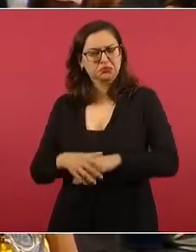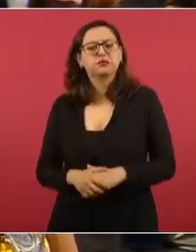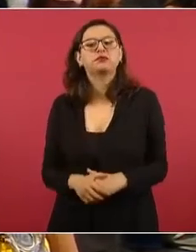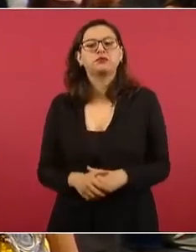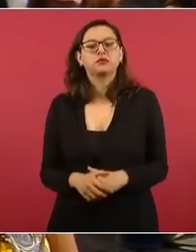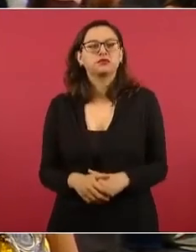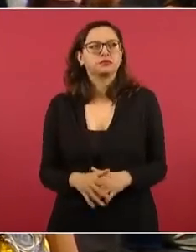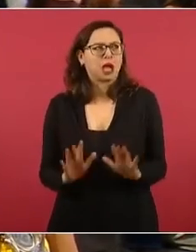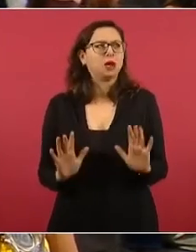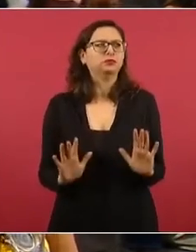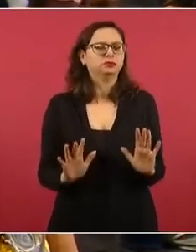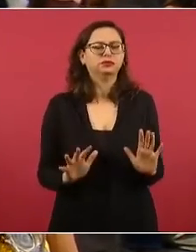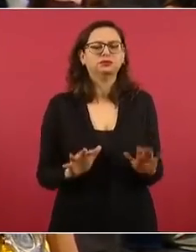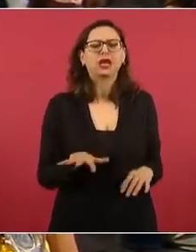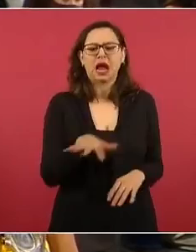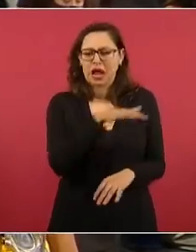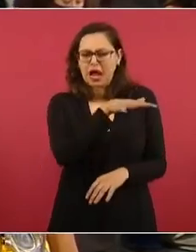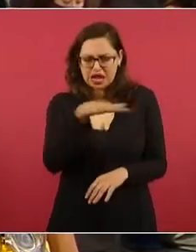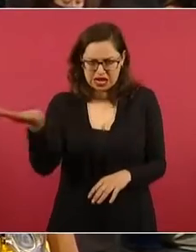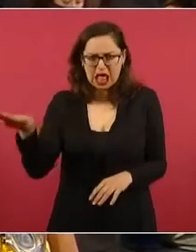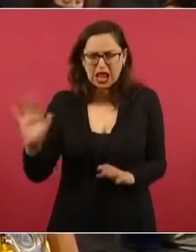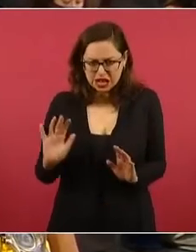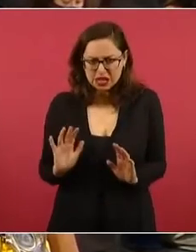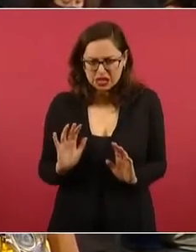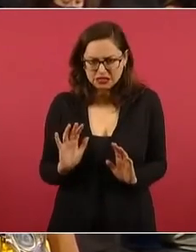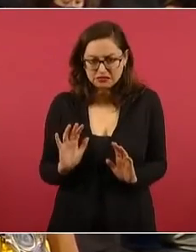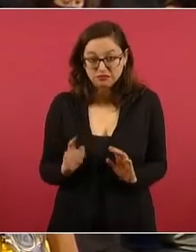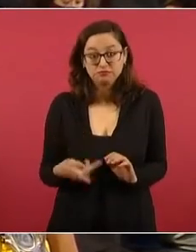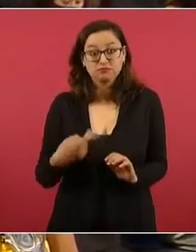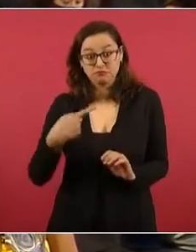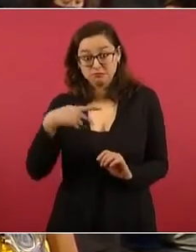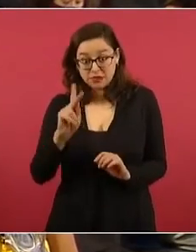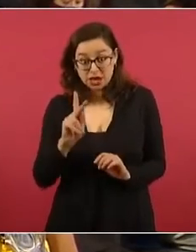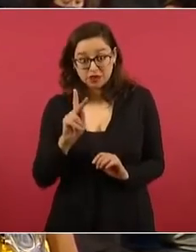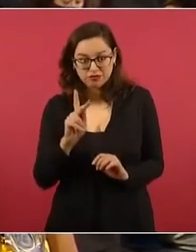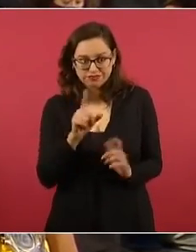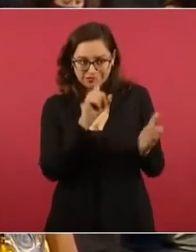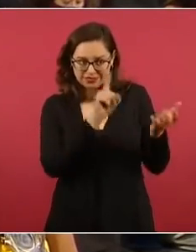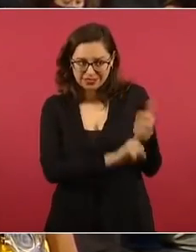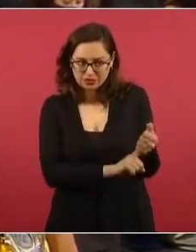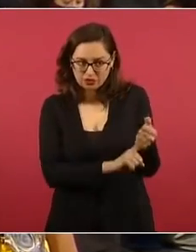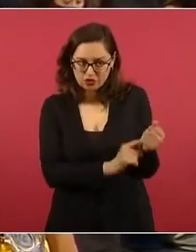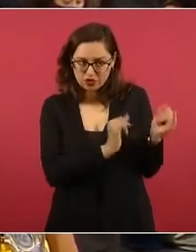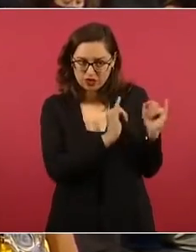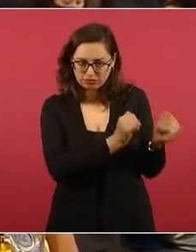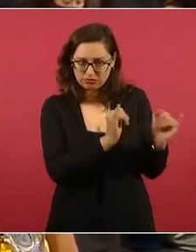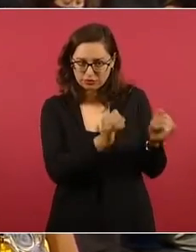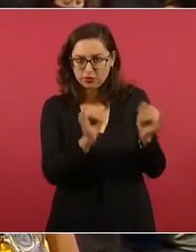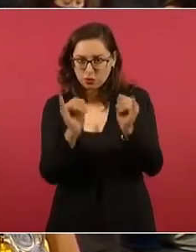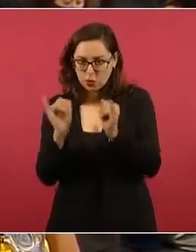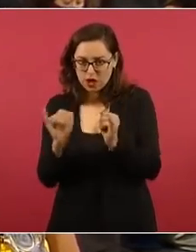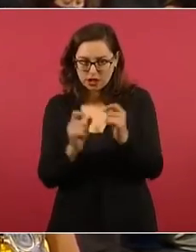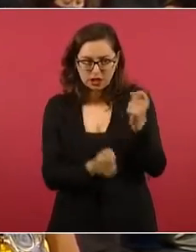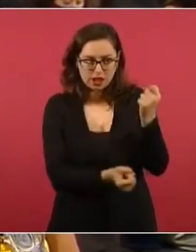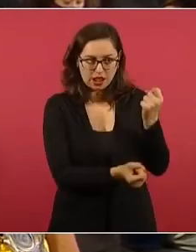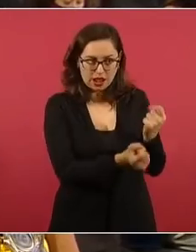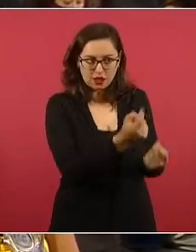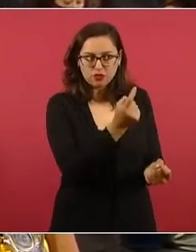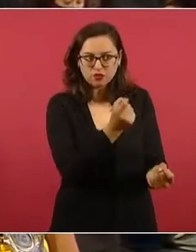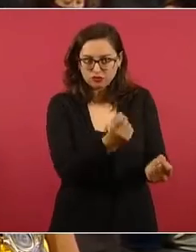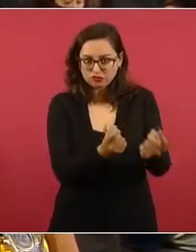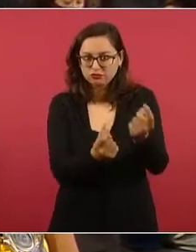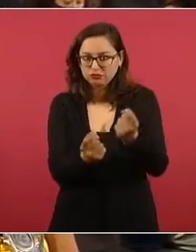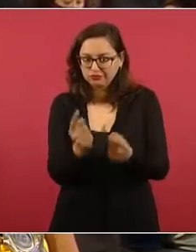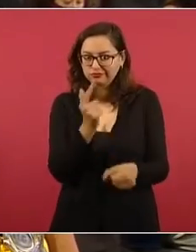visión generalizada, porque hay casos de los que usted seguramente ya tiene conocimiento, pero que me gustaría escuchar su